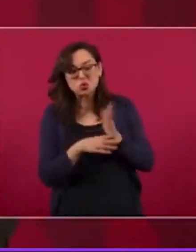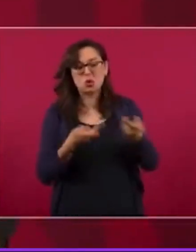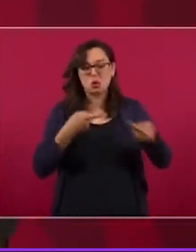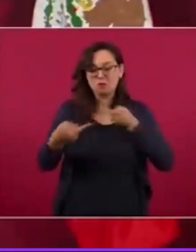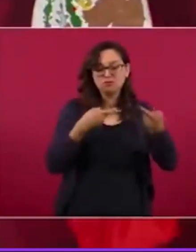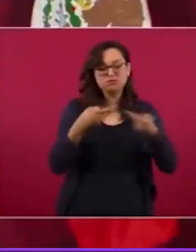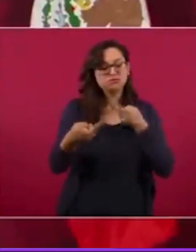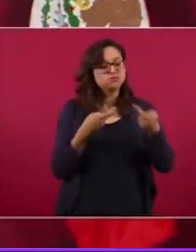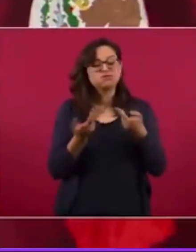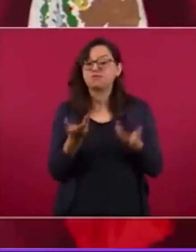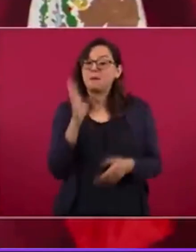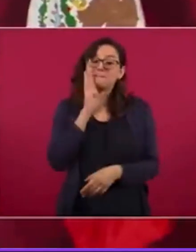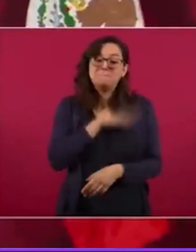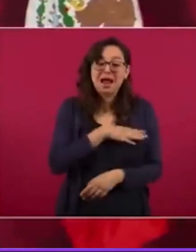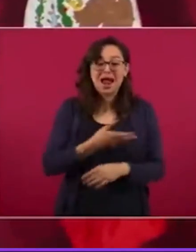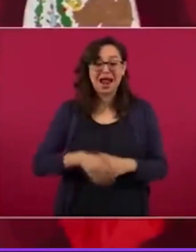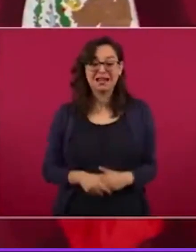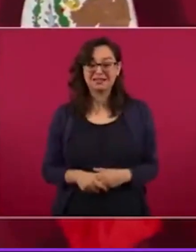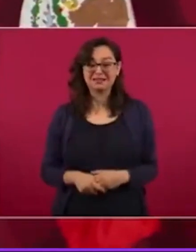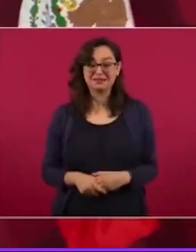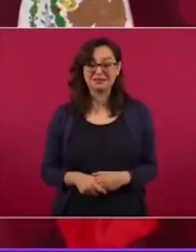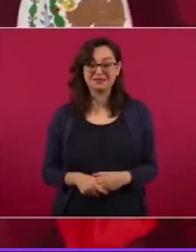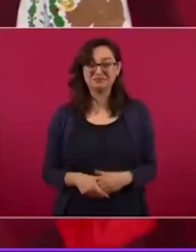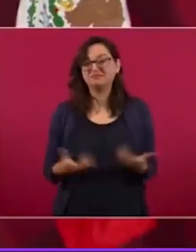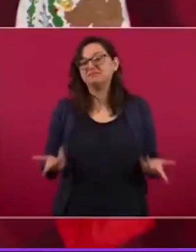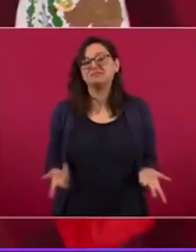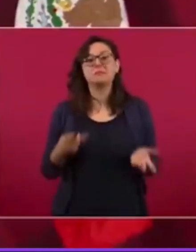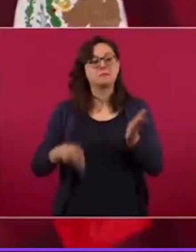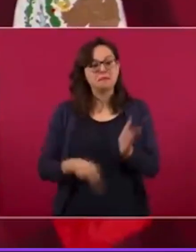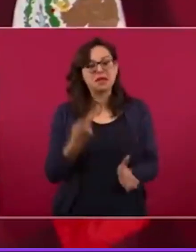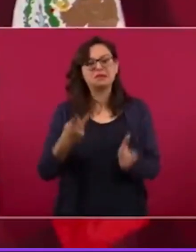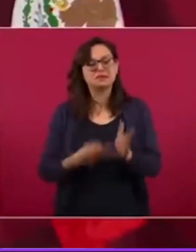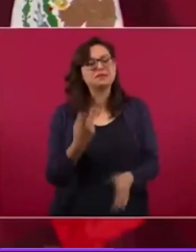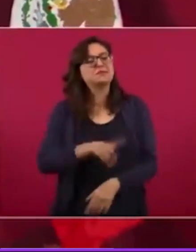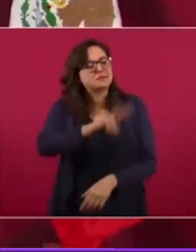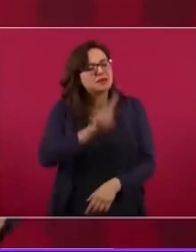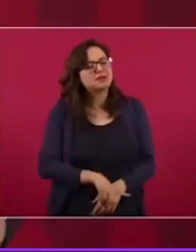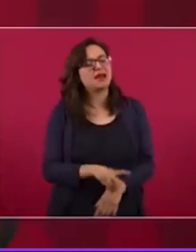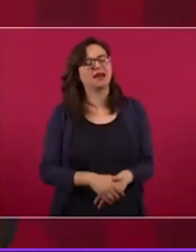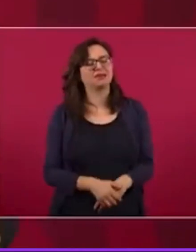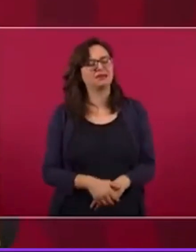les afecta mucho te lo digo de manera sincera